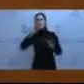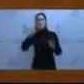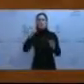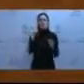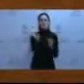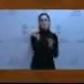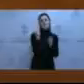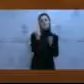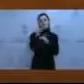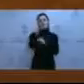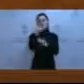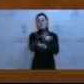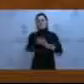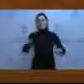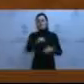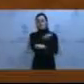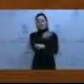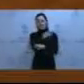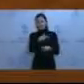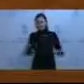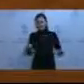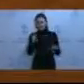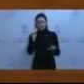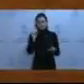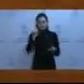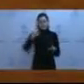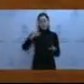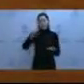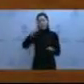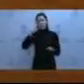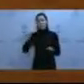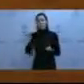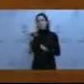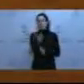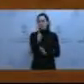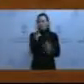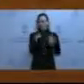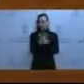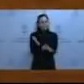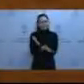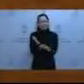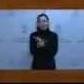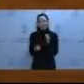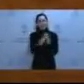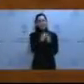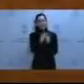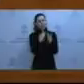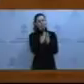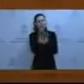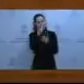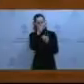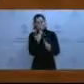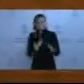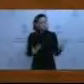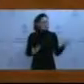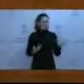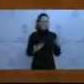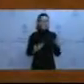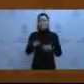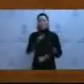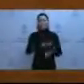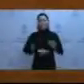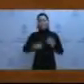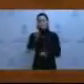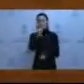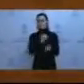deuda. No solo lo de BOVES. ¿Sí? No es verdad lo que usted está contando. El problema no ha sido la crisis económica. El problema